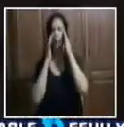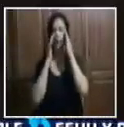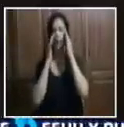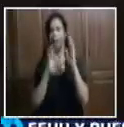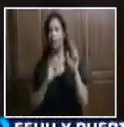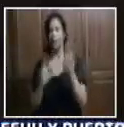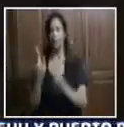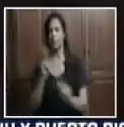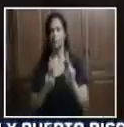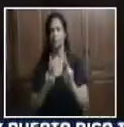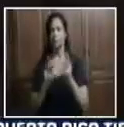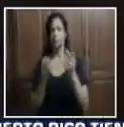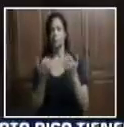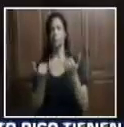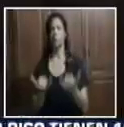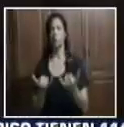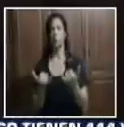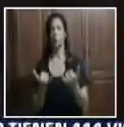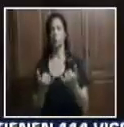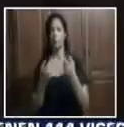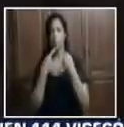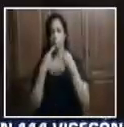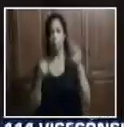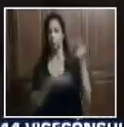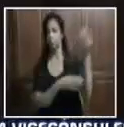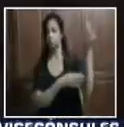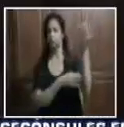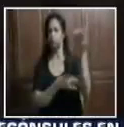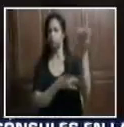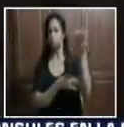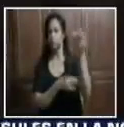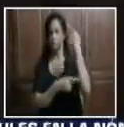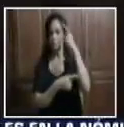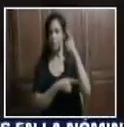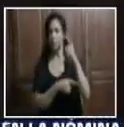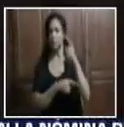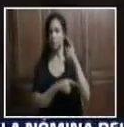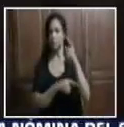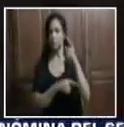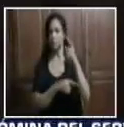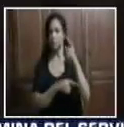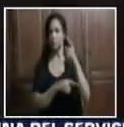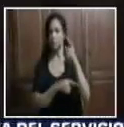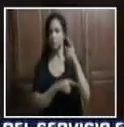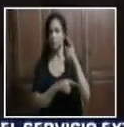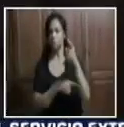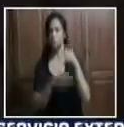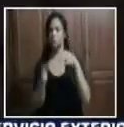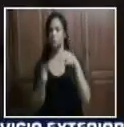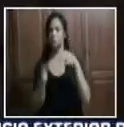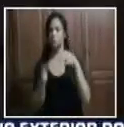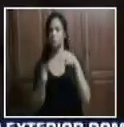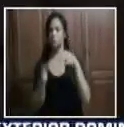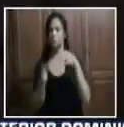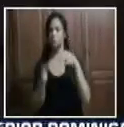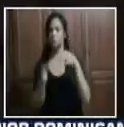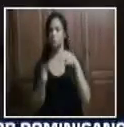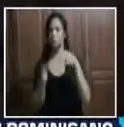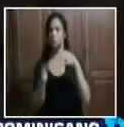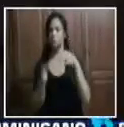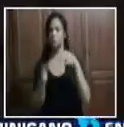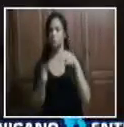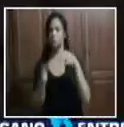hoy iba a haber una conferencia de prensa para hacerlo. Pero si están trabajando desde hace un